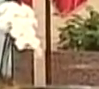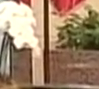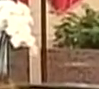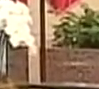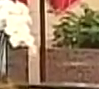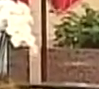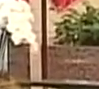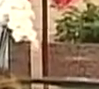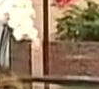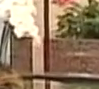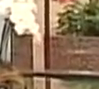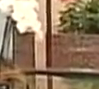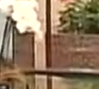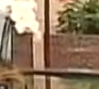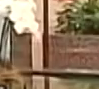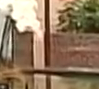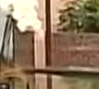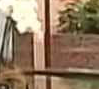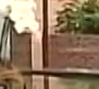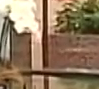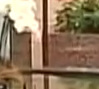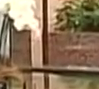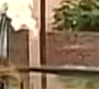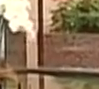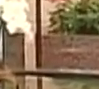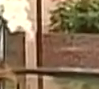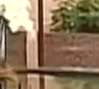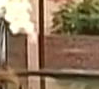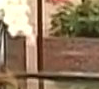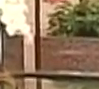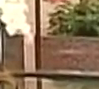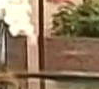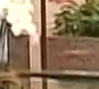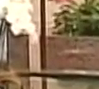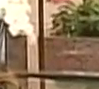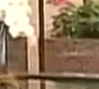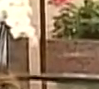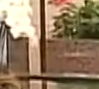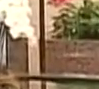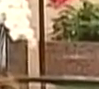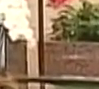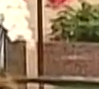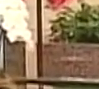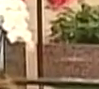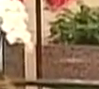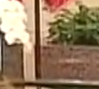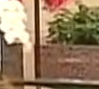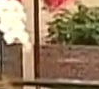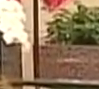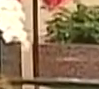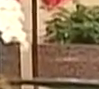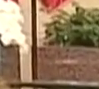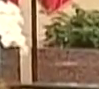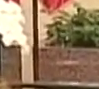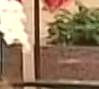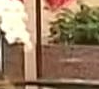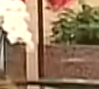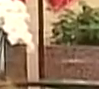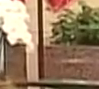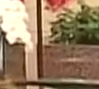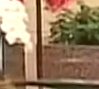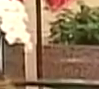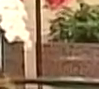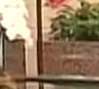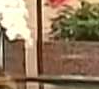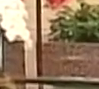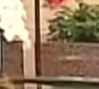marcaron el inicio de esta revolución bolivariana y que justamente están vinculados a la lucha del proyecto